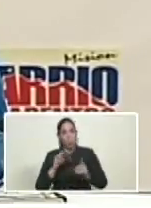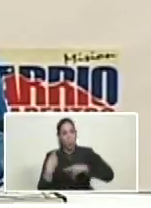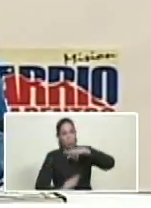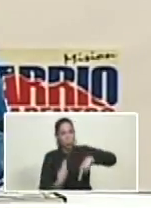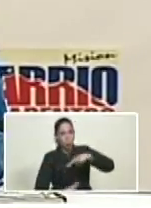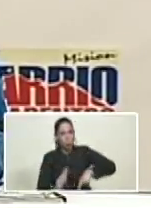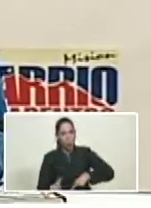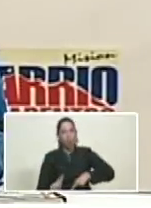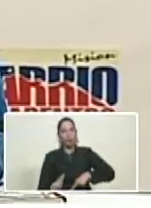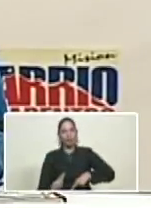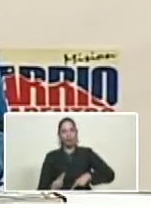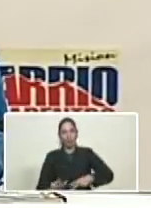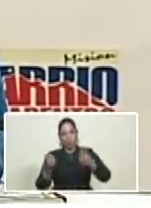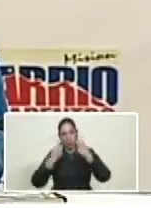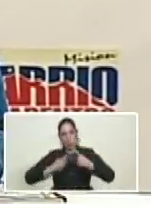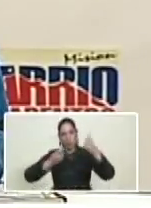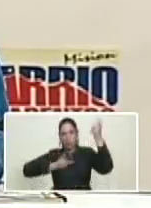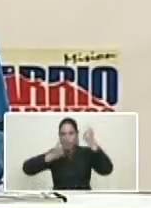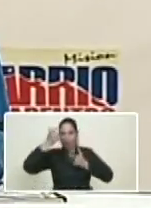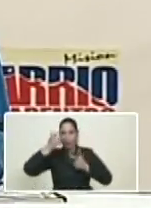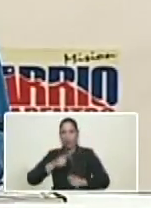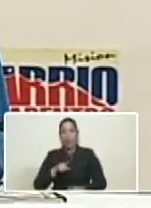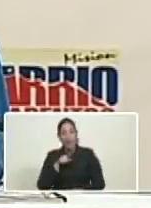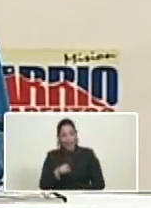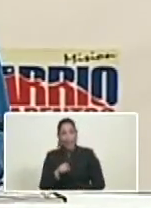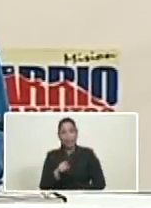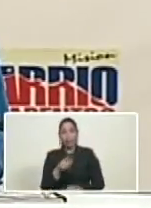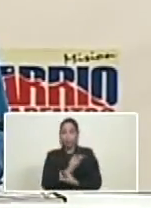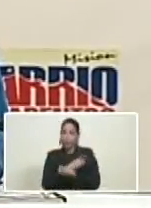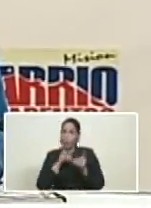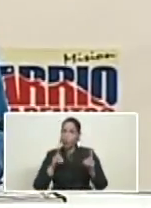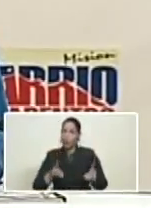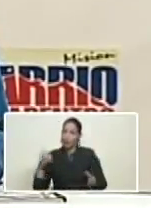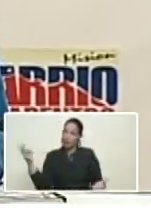llevaba el comandante Chávez. Esto es democracia de verdad.